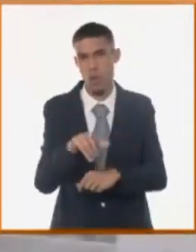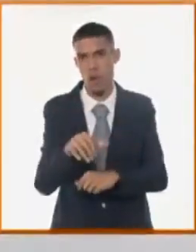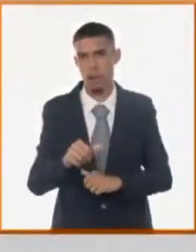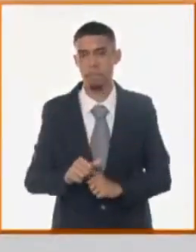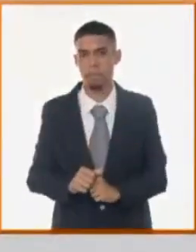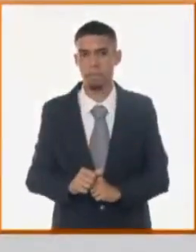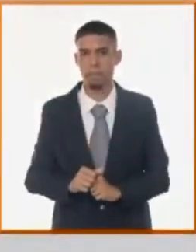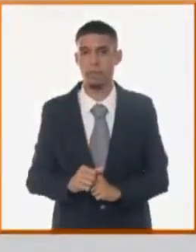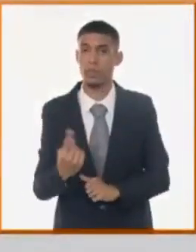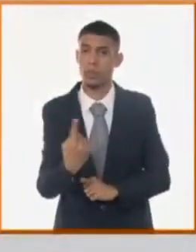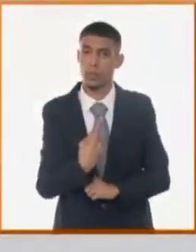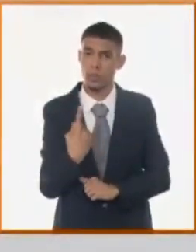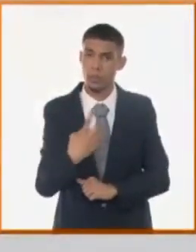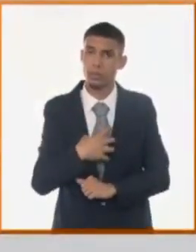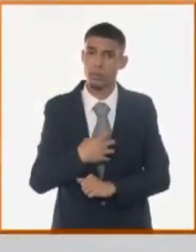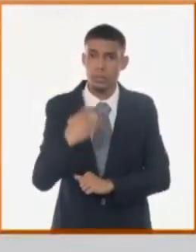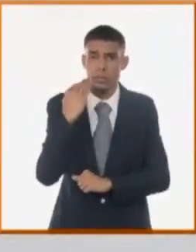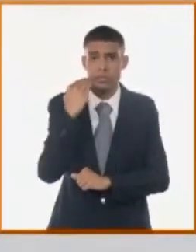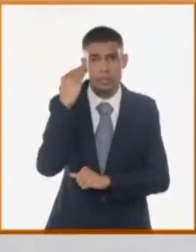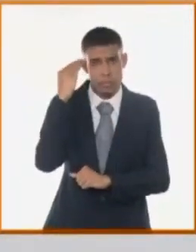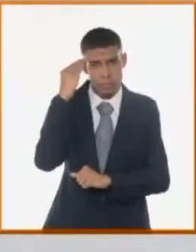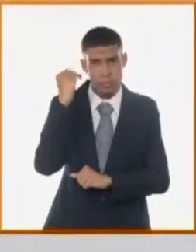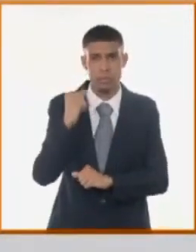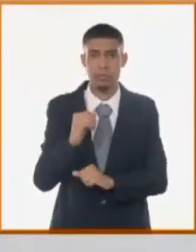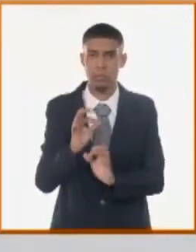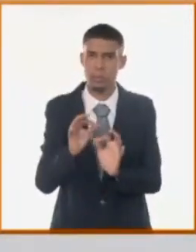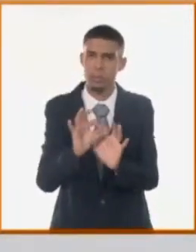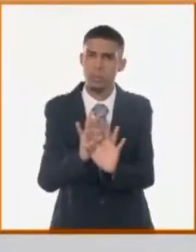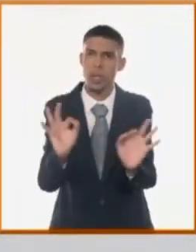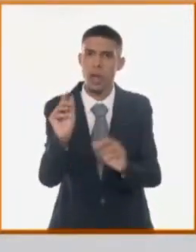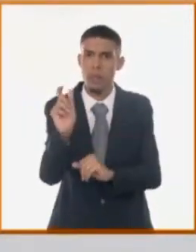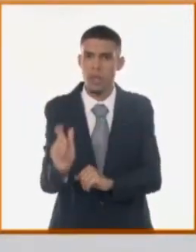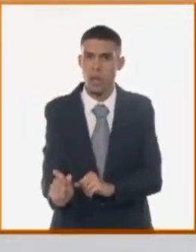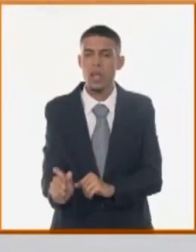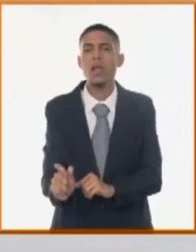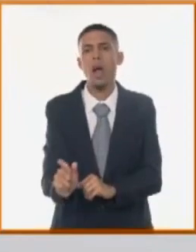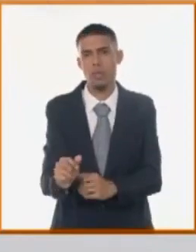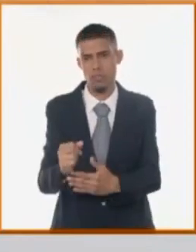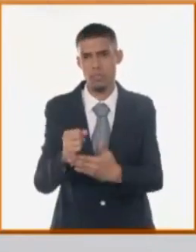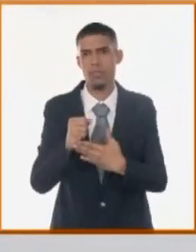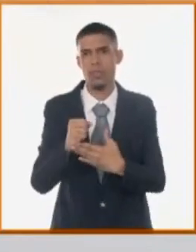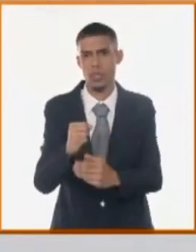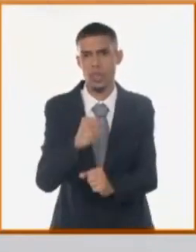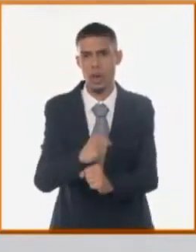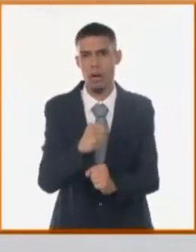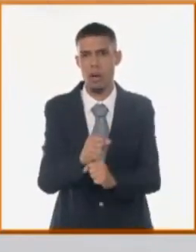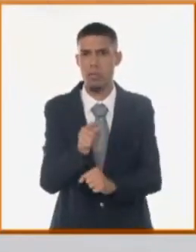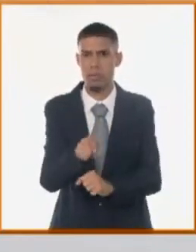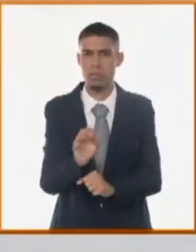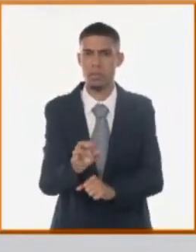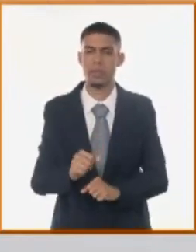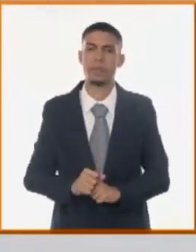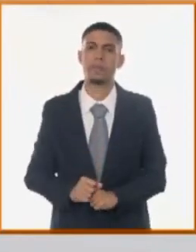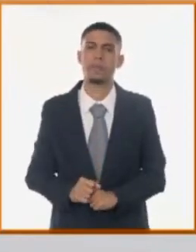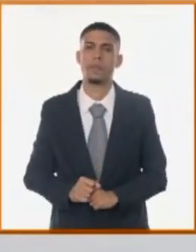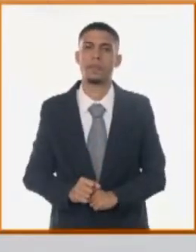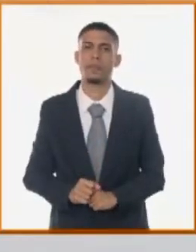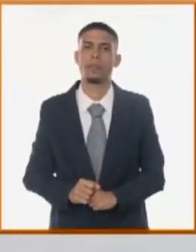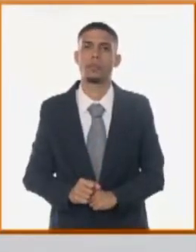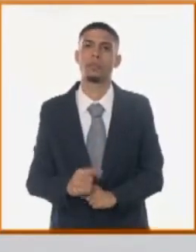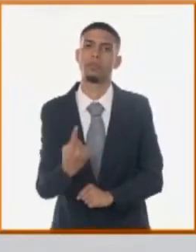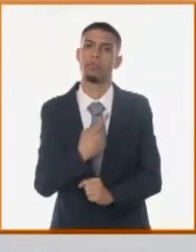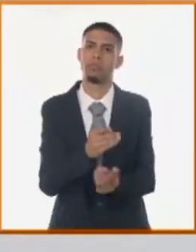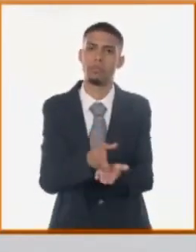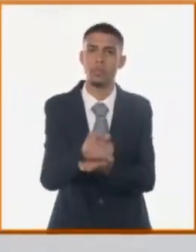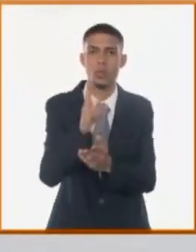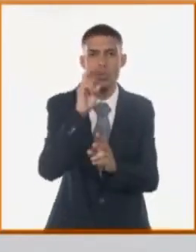capacidades técnicas de nuestros especialistas, y de una u otra forma se ha tenido que ir buscando